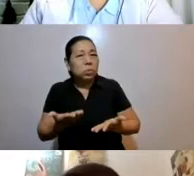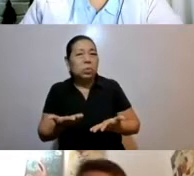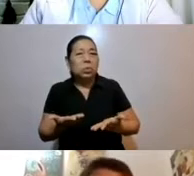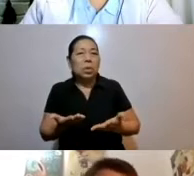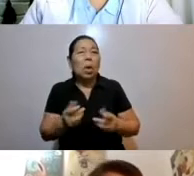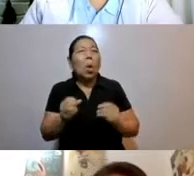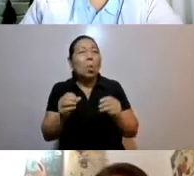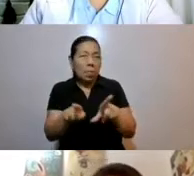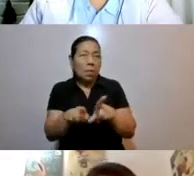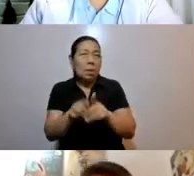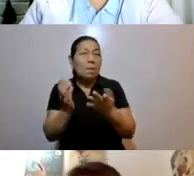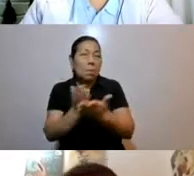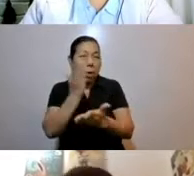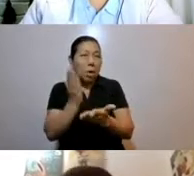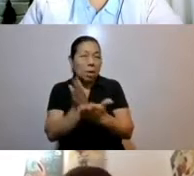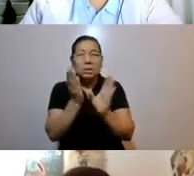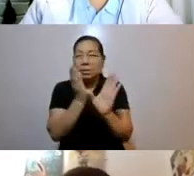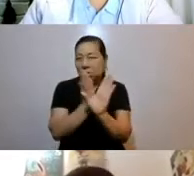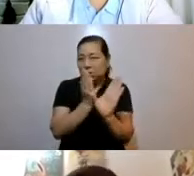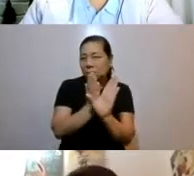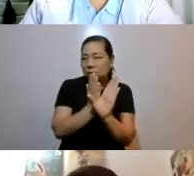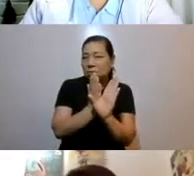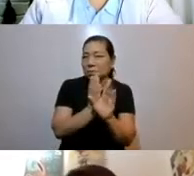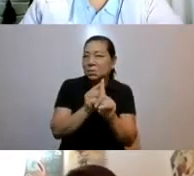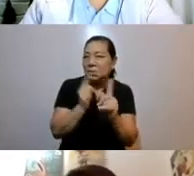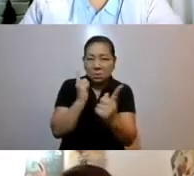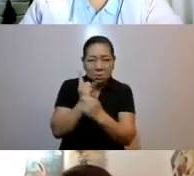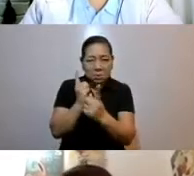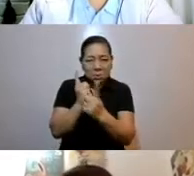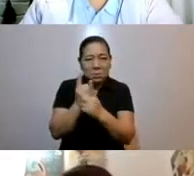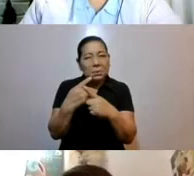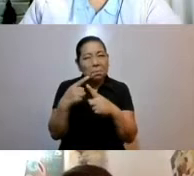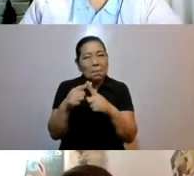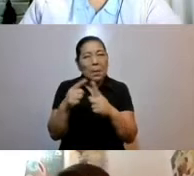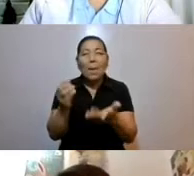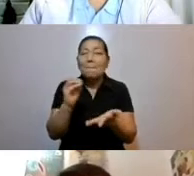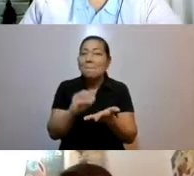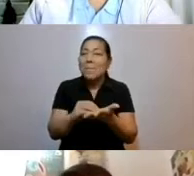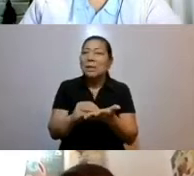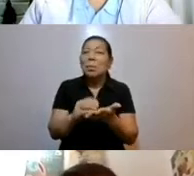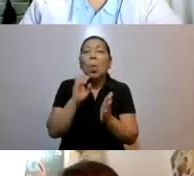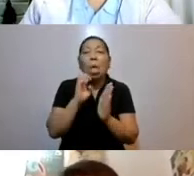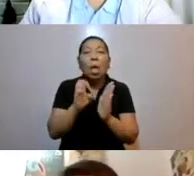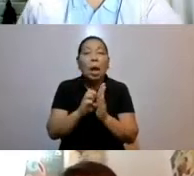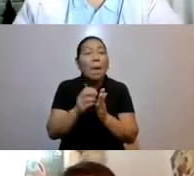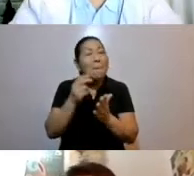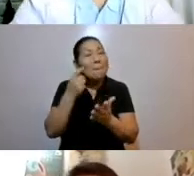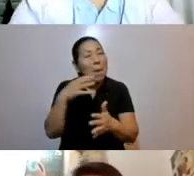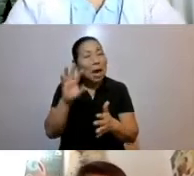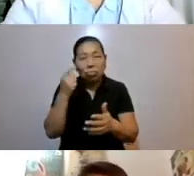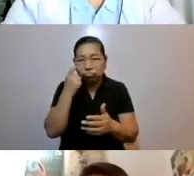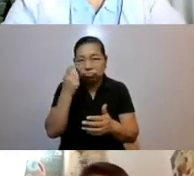causas psicológicas, digamos. Hay causas diversas, pero las orgánicas, por ejemplo, las más